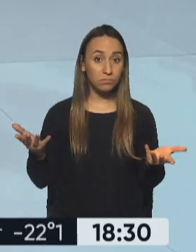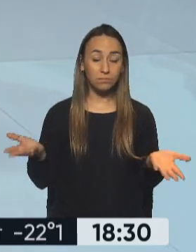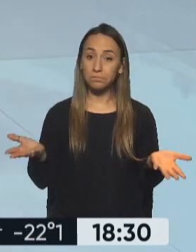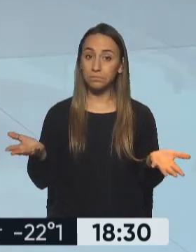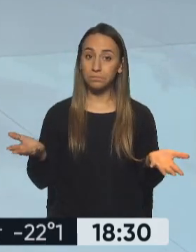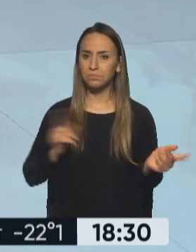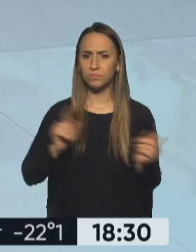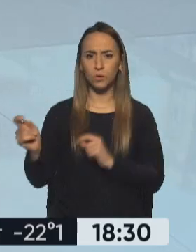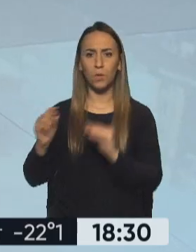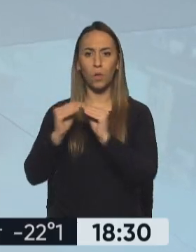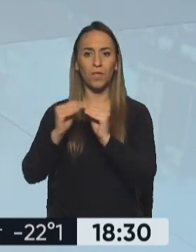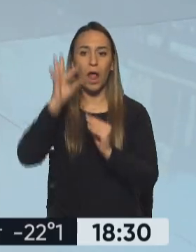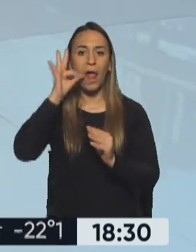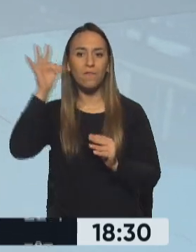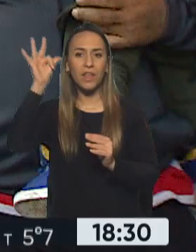Alfredo Simón, ¿qué está pasando?